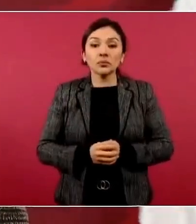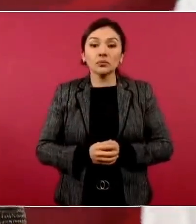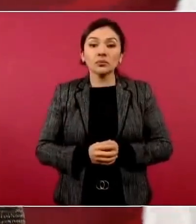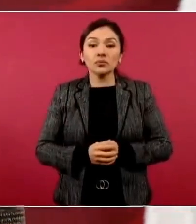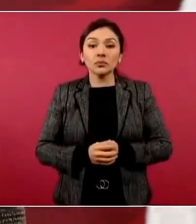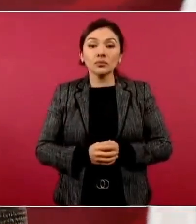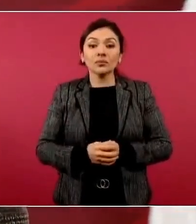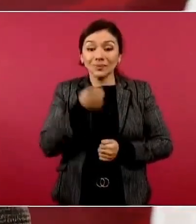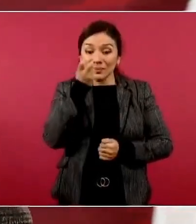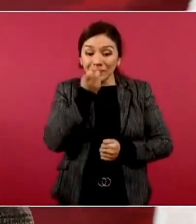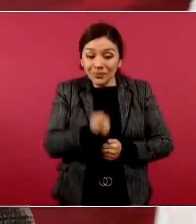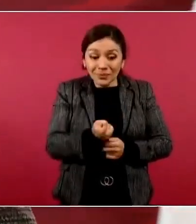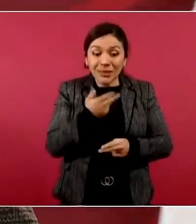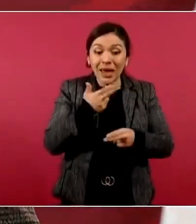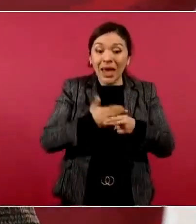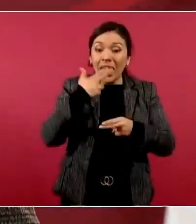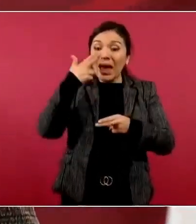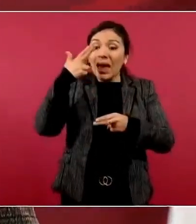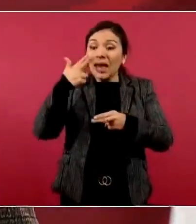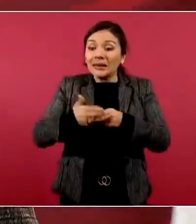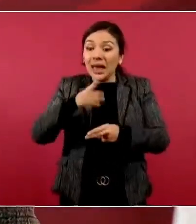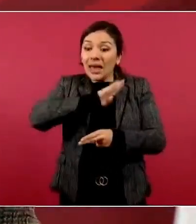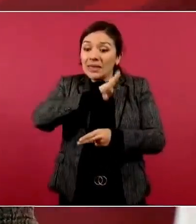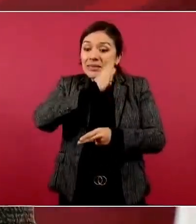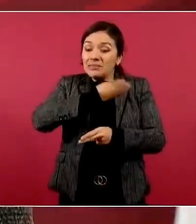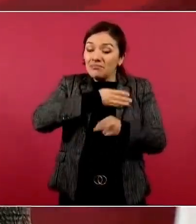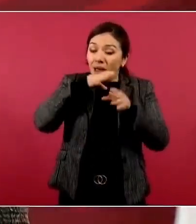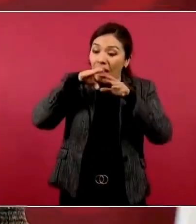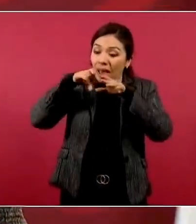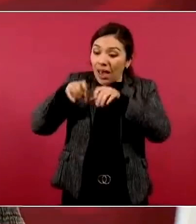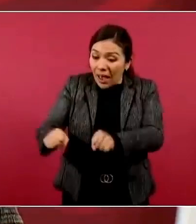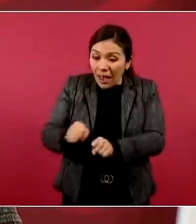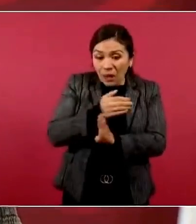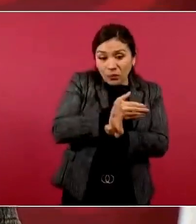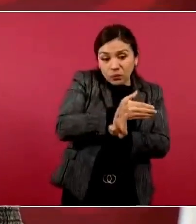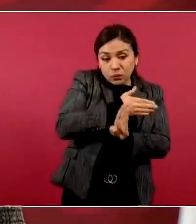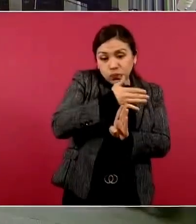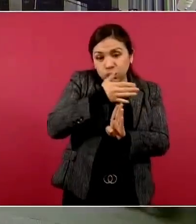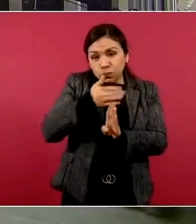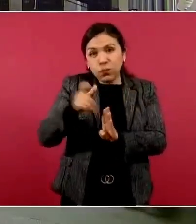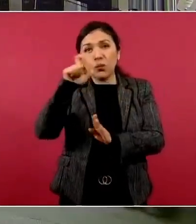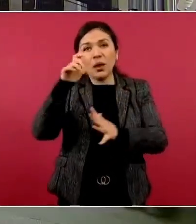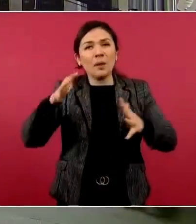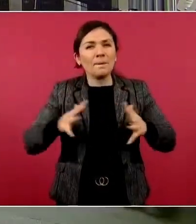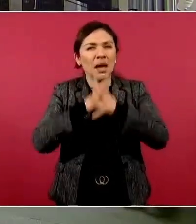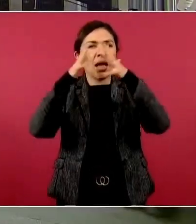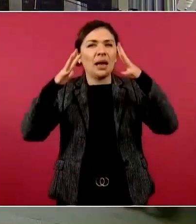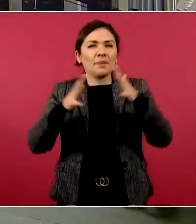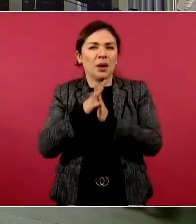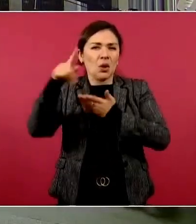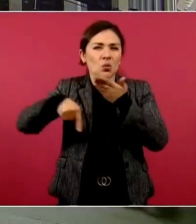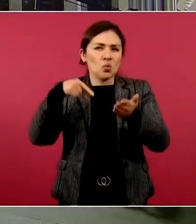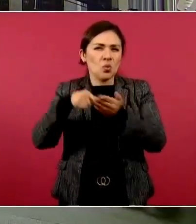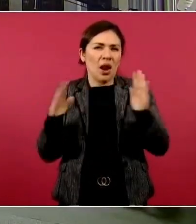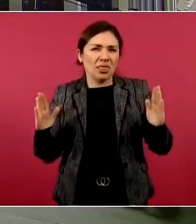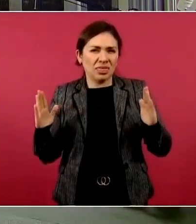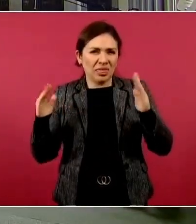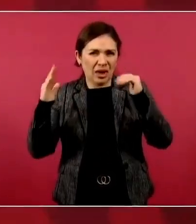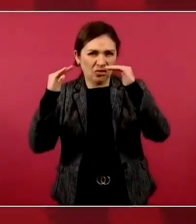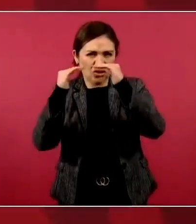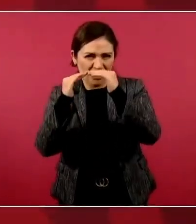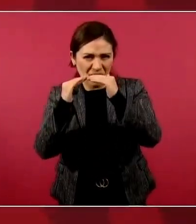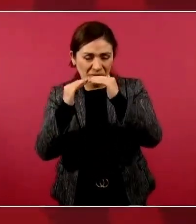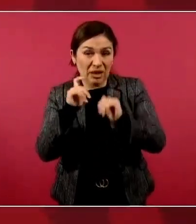1322, 1323, 1324, hasta la conquista o la batalla de Tenochtitlán, ¿sí?, que